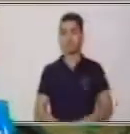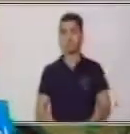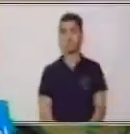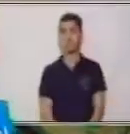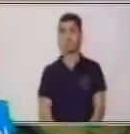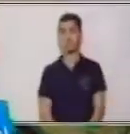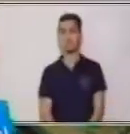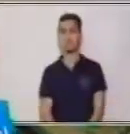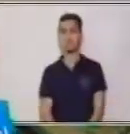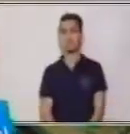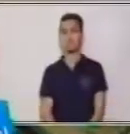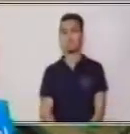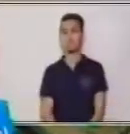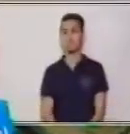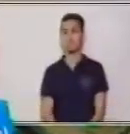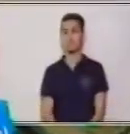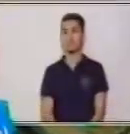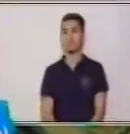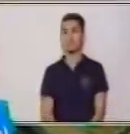Nosotros tenemos